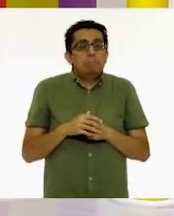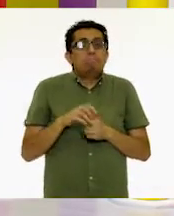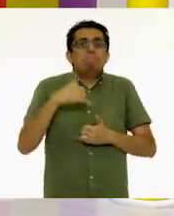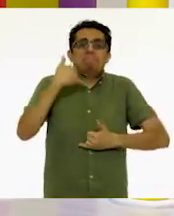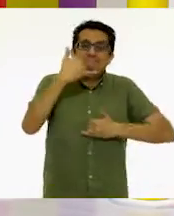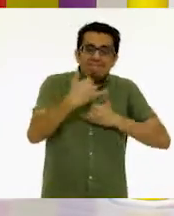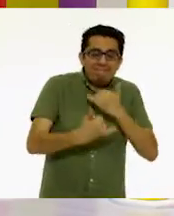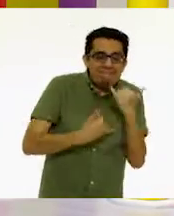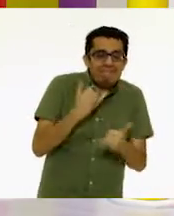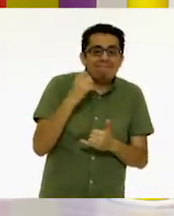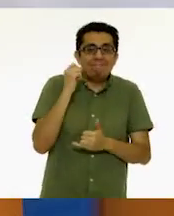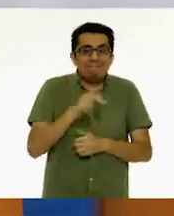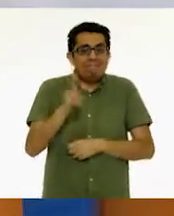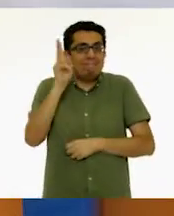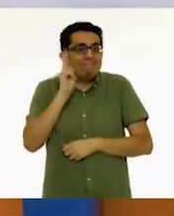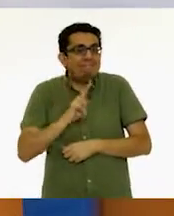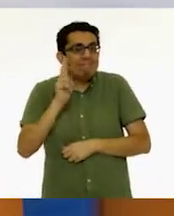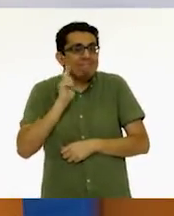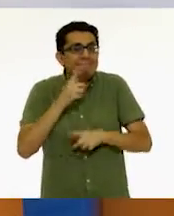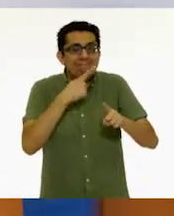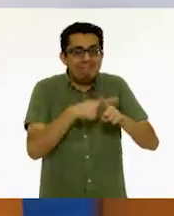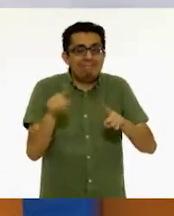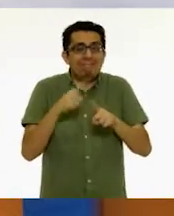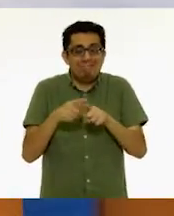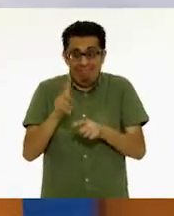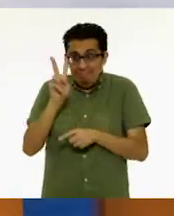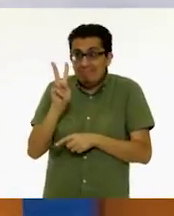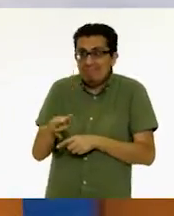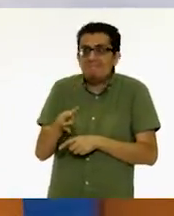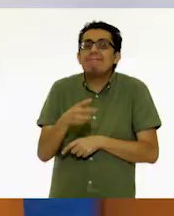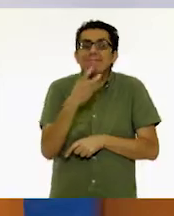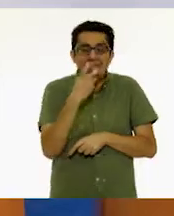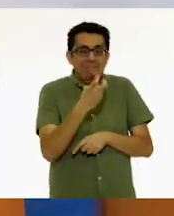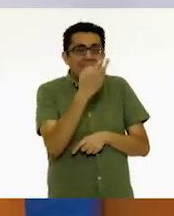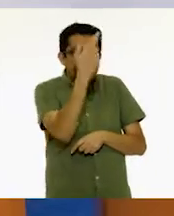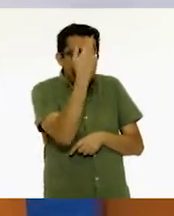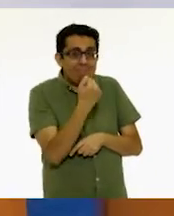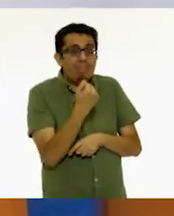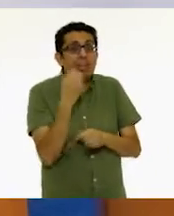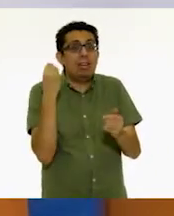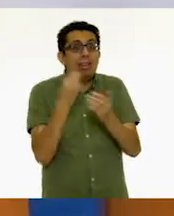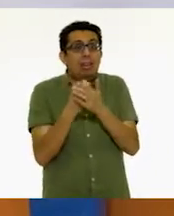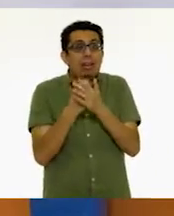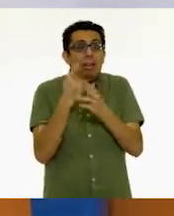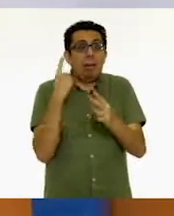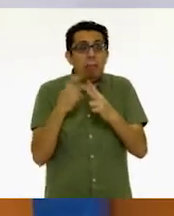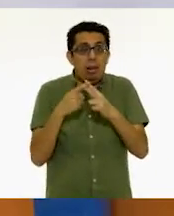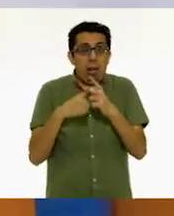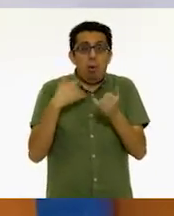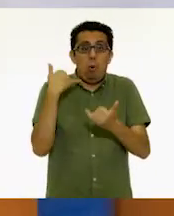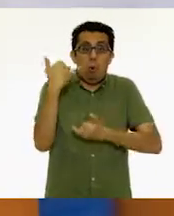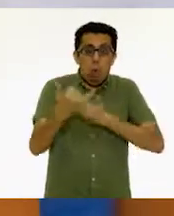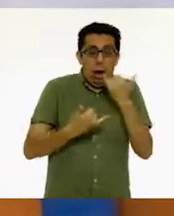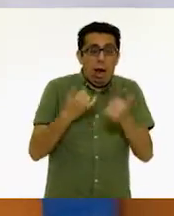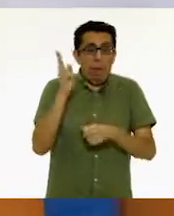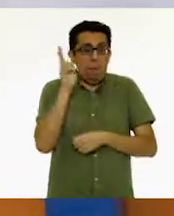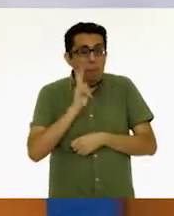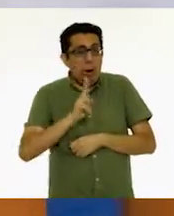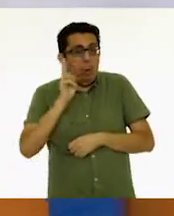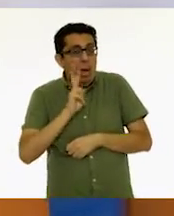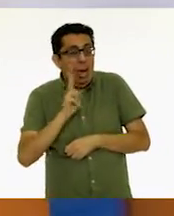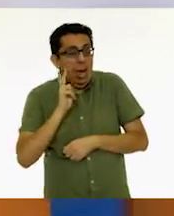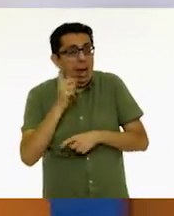hacer muchos experimentos, ¿verdad, Angie? Exactamente. La clase de matemáticas va a ser un lugar de juego, experimentación.